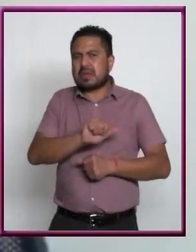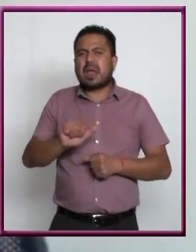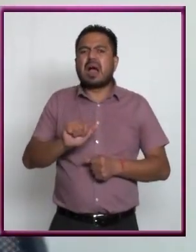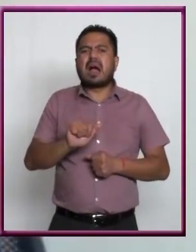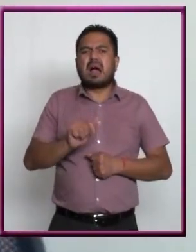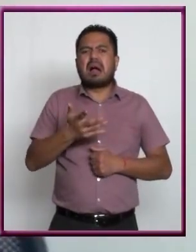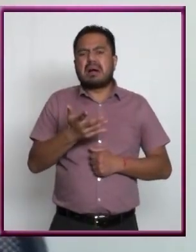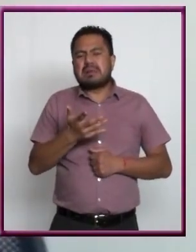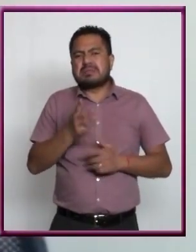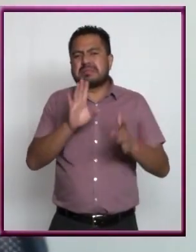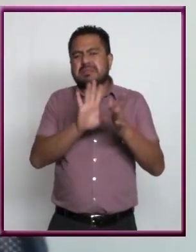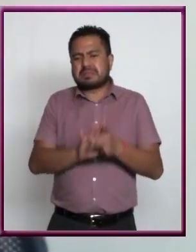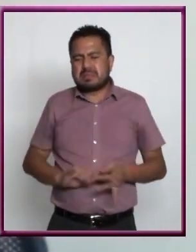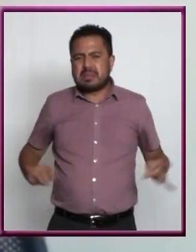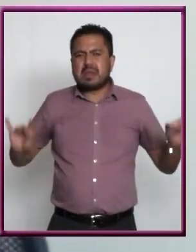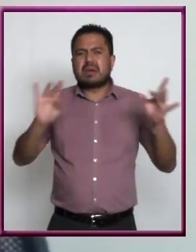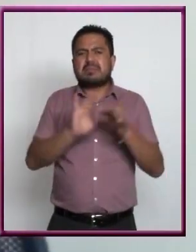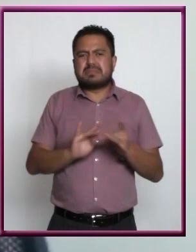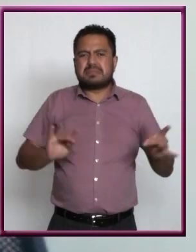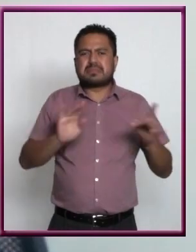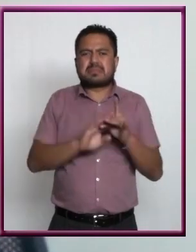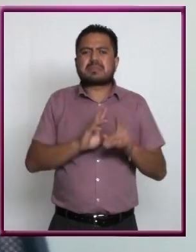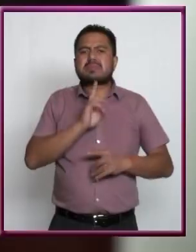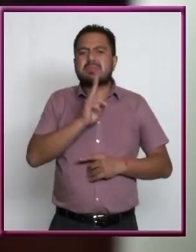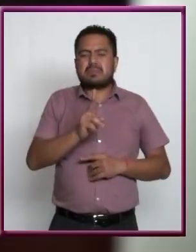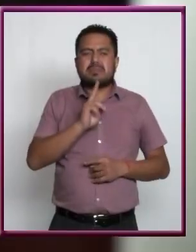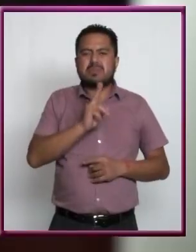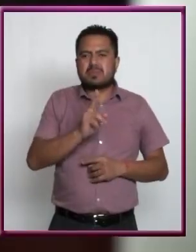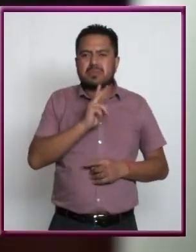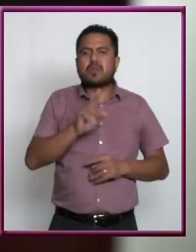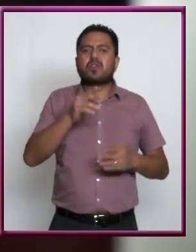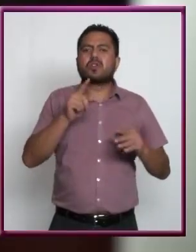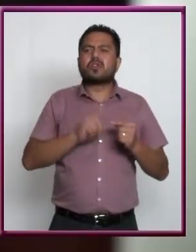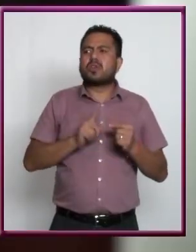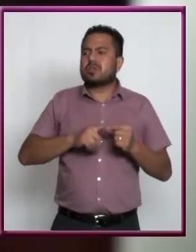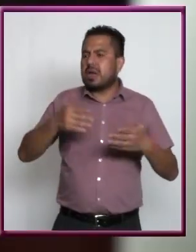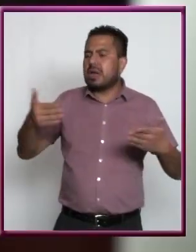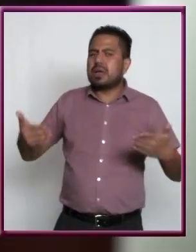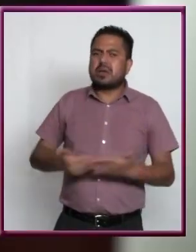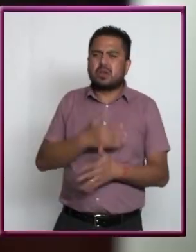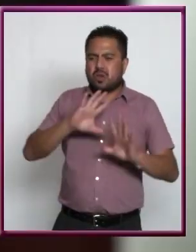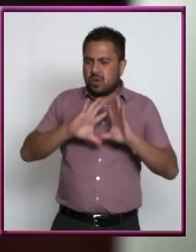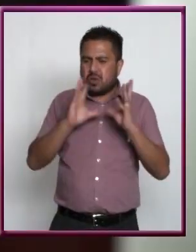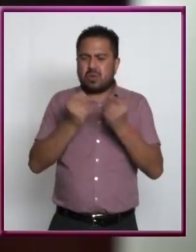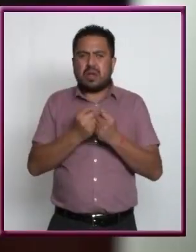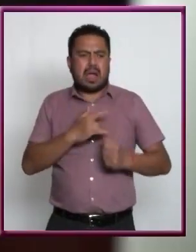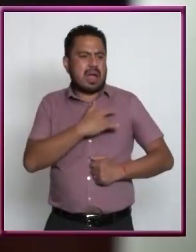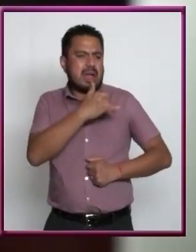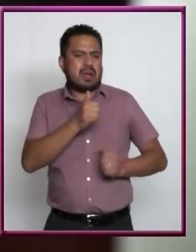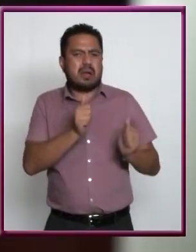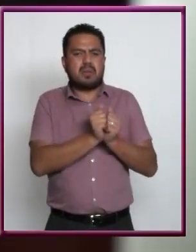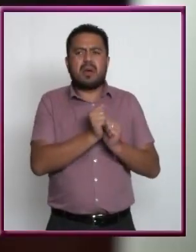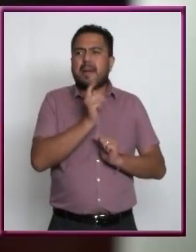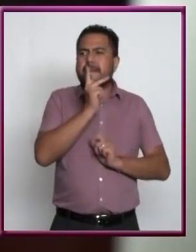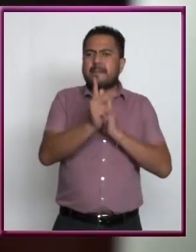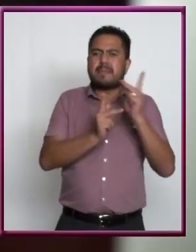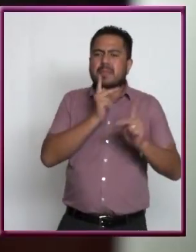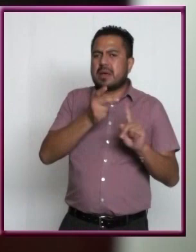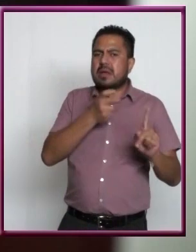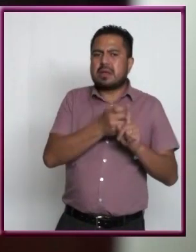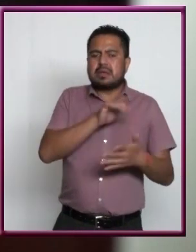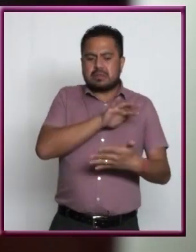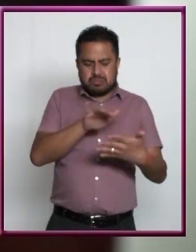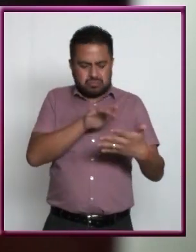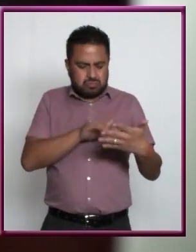a explicar el léxico, el vocabulario. ¿Y dónde fue que nació pues todo este amor que tienes por las palabras y